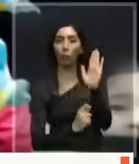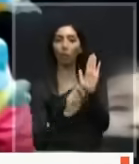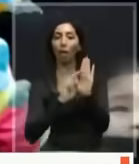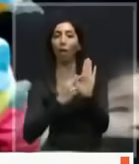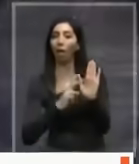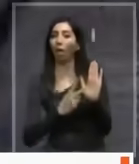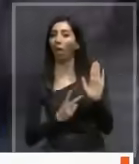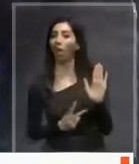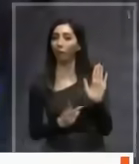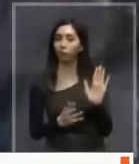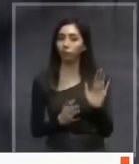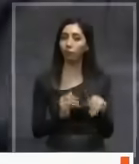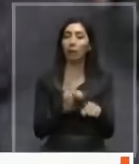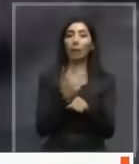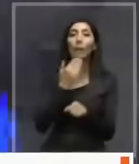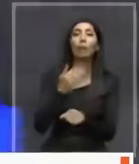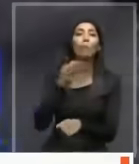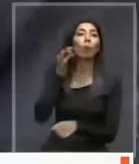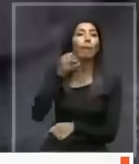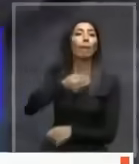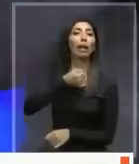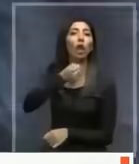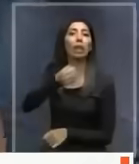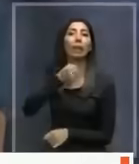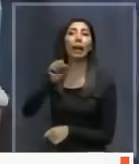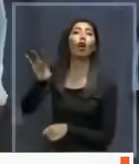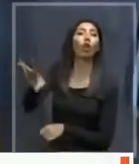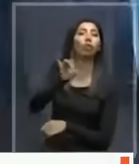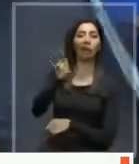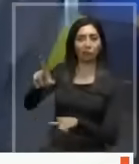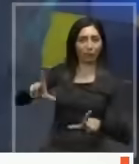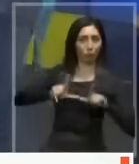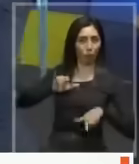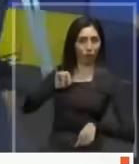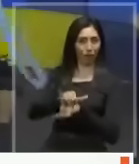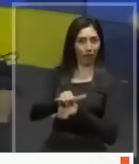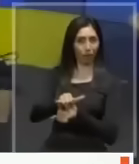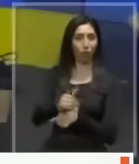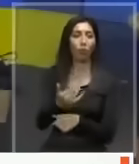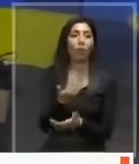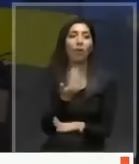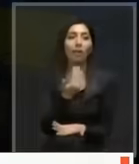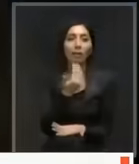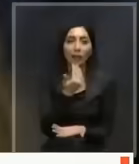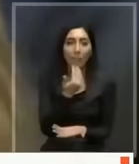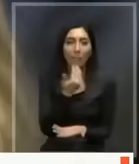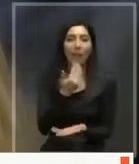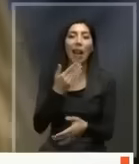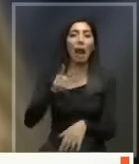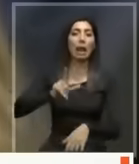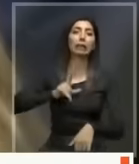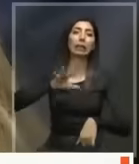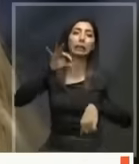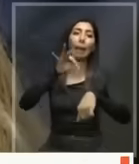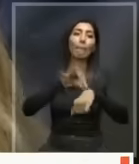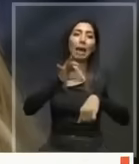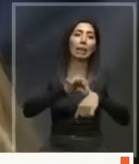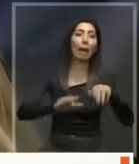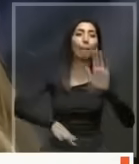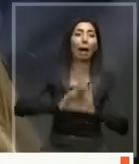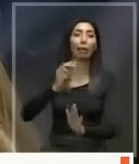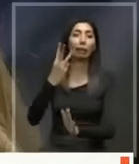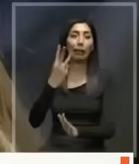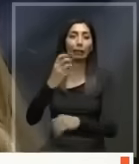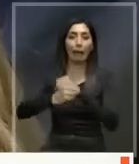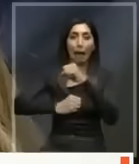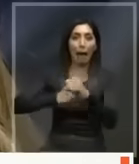contratación de una periodista con título falso y la sucesiva renovación de contrato tras licencias médicas durante más de 3 años en